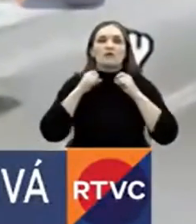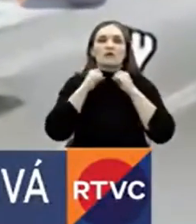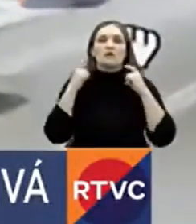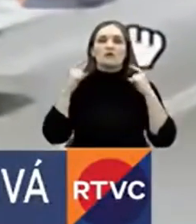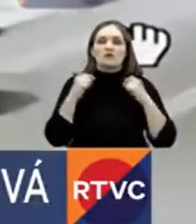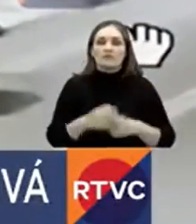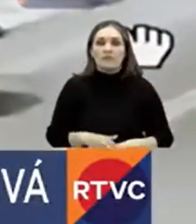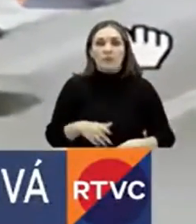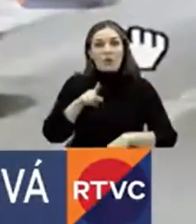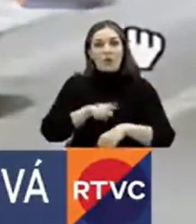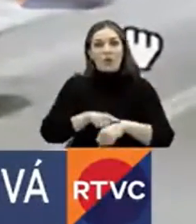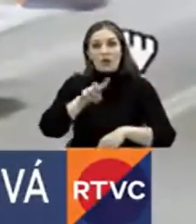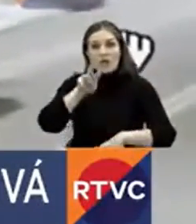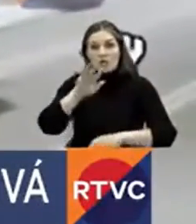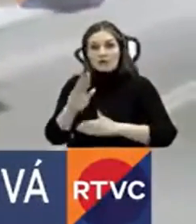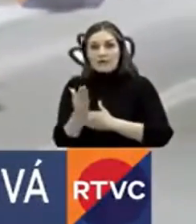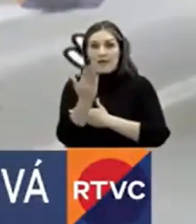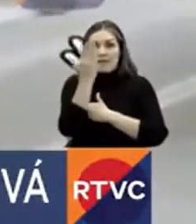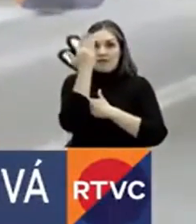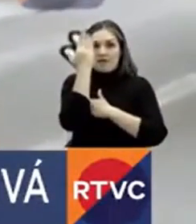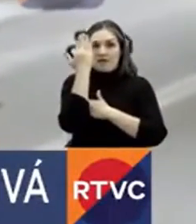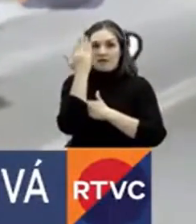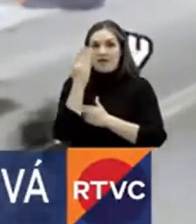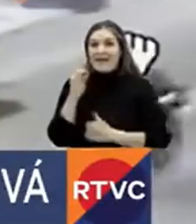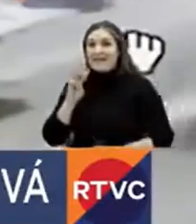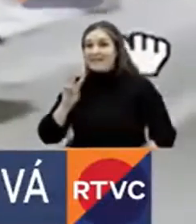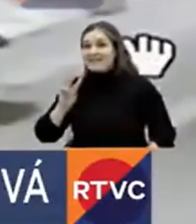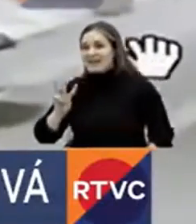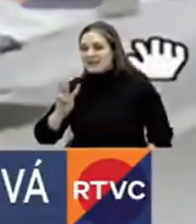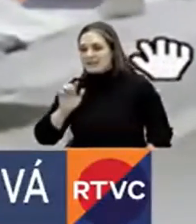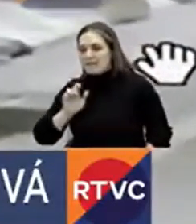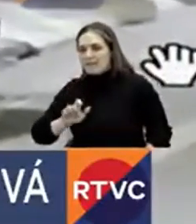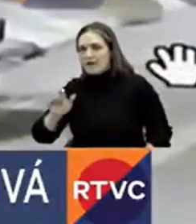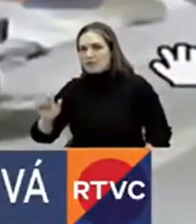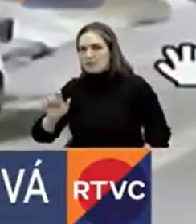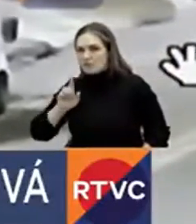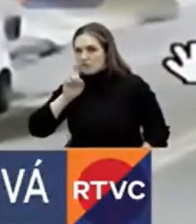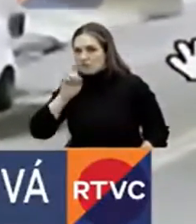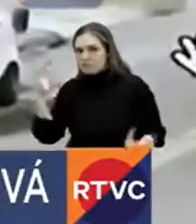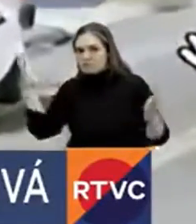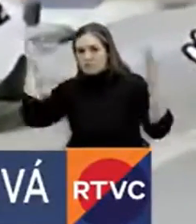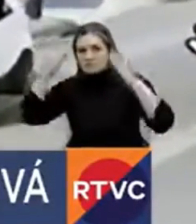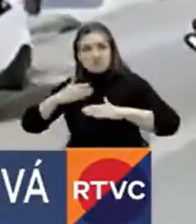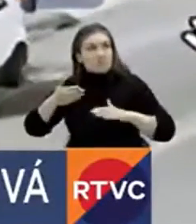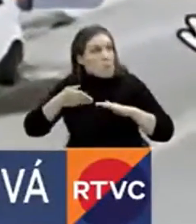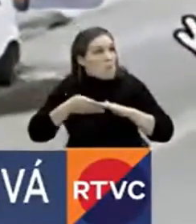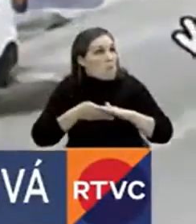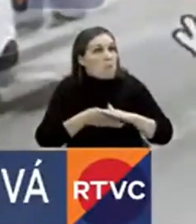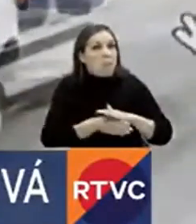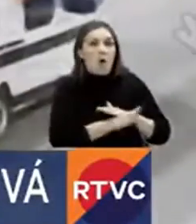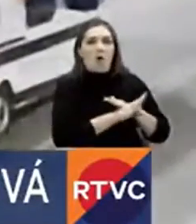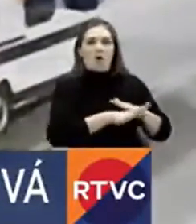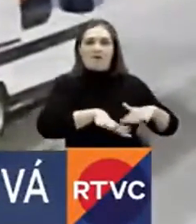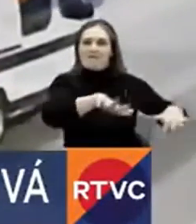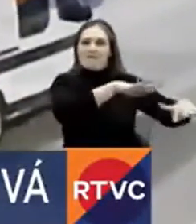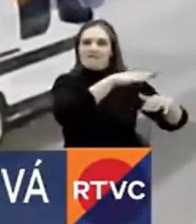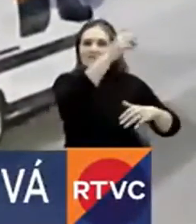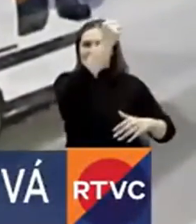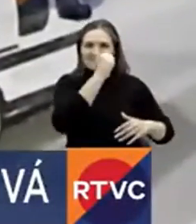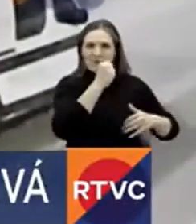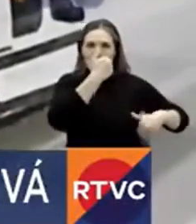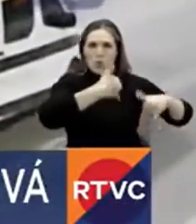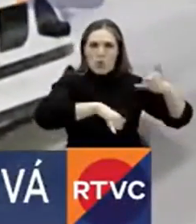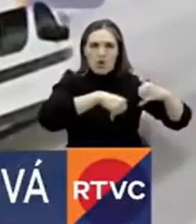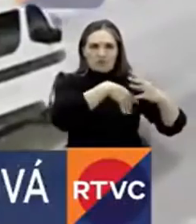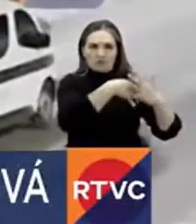A las 2 de la mañana, 3 delincuentes ingresaron con armas de fuego a este casino del barrio Luis Carlos Galán. Las autoridades recibieron una